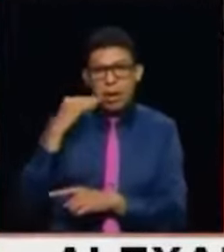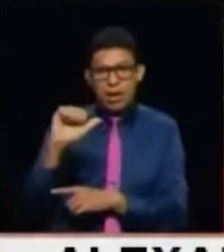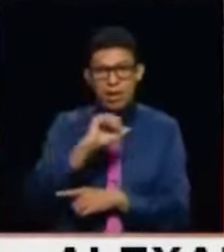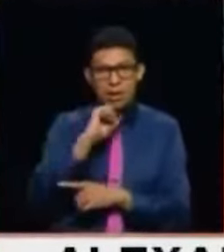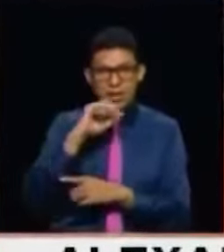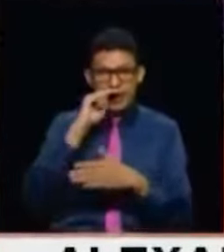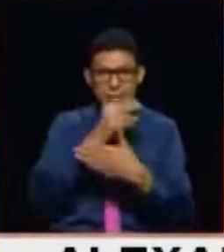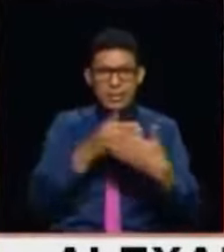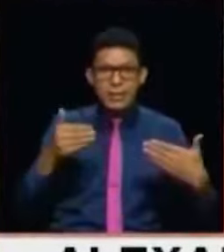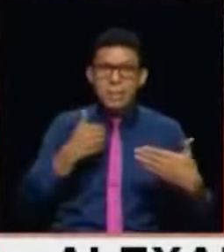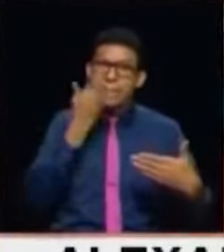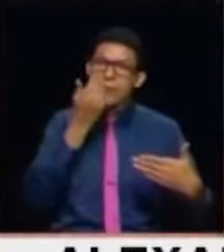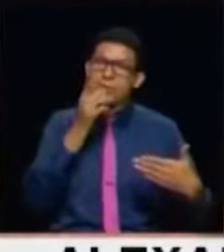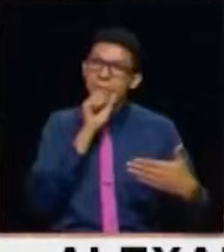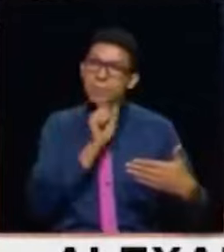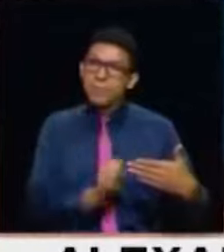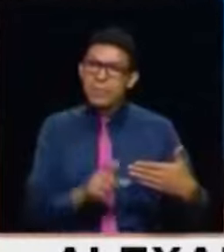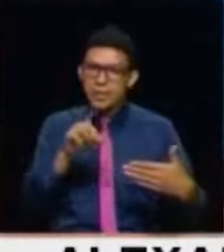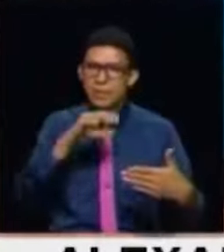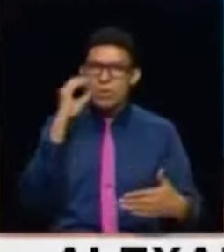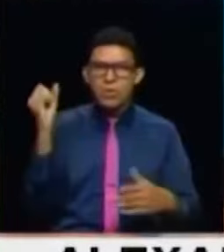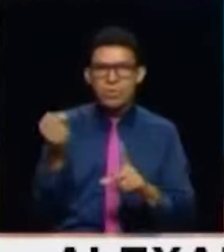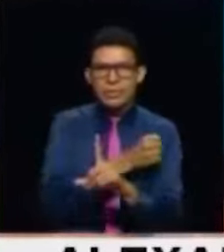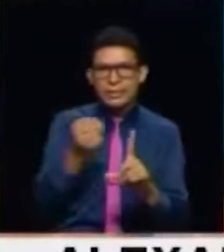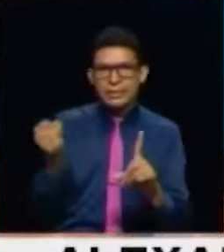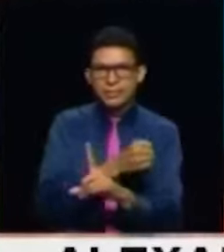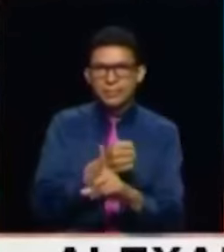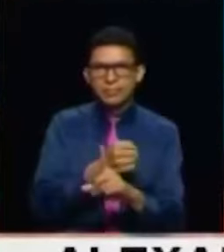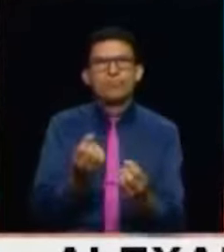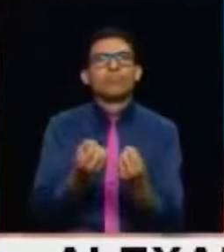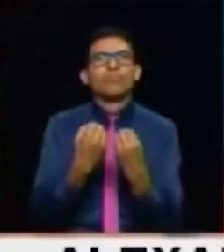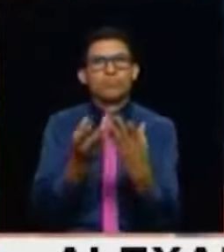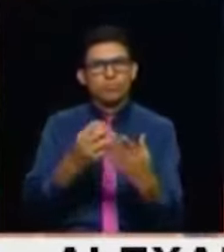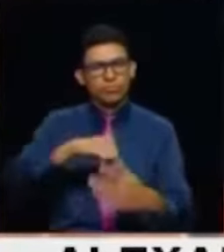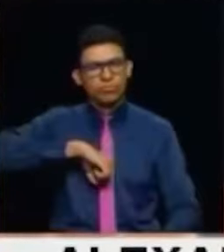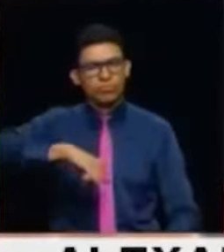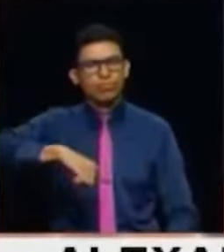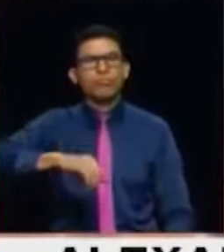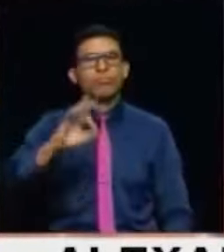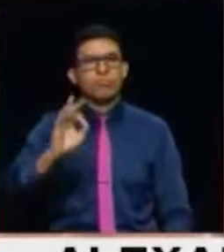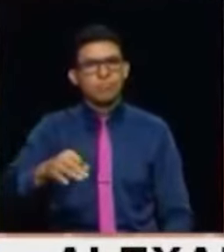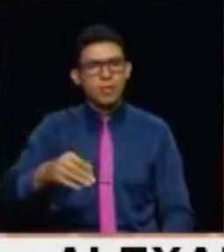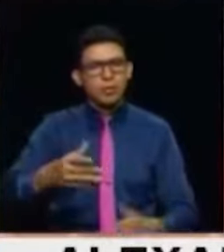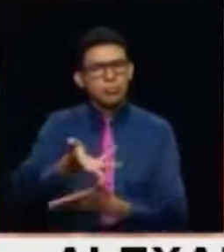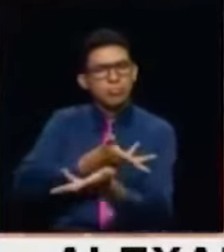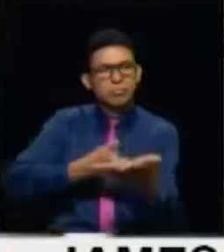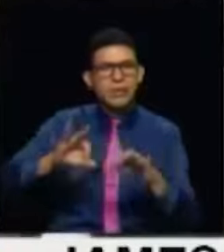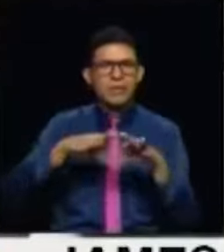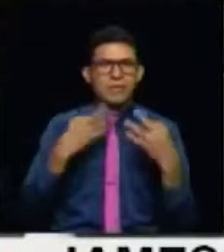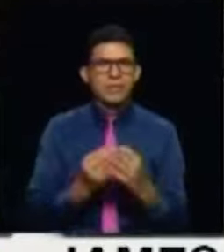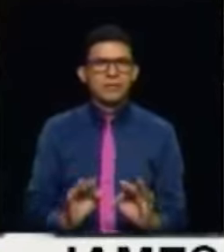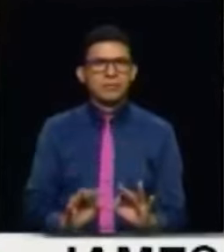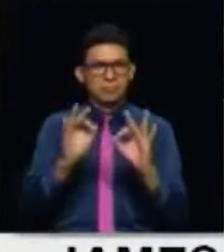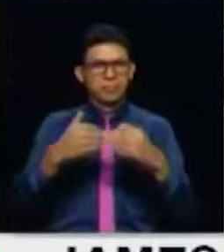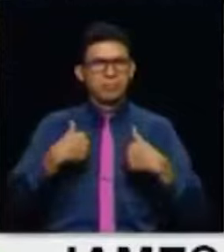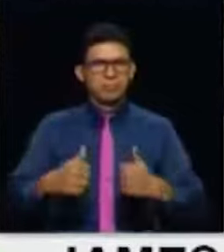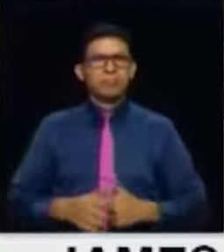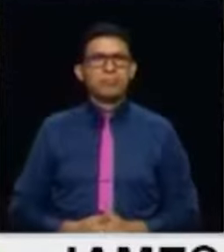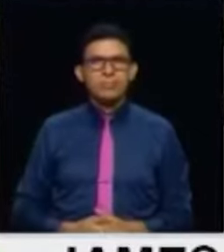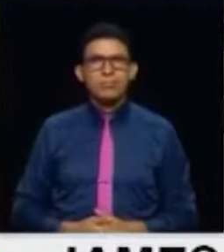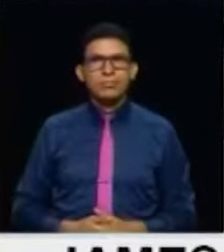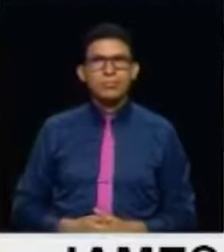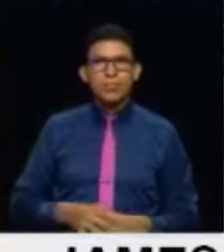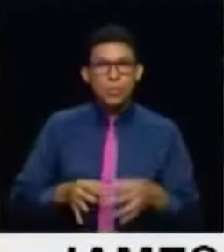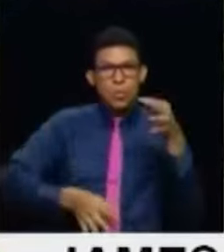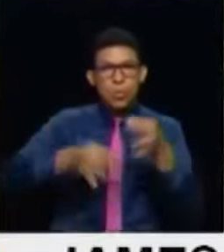los adultos mayores y también los hombres maltratados. Garantizar los derechos y la sana convivencia familiar. Recuperaremos la